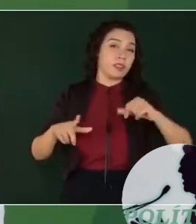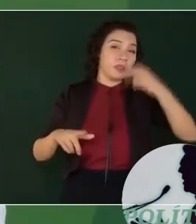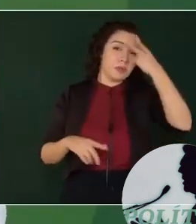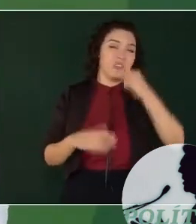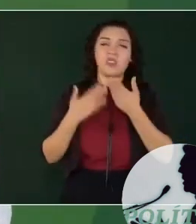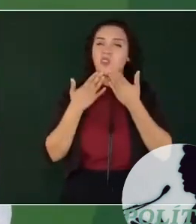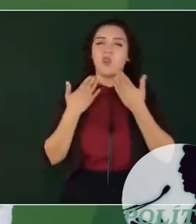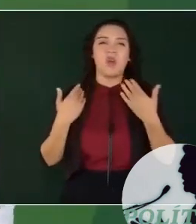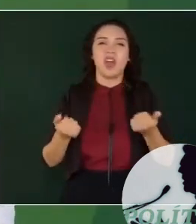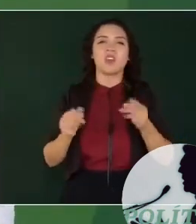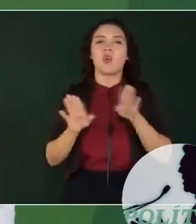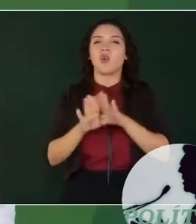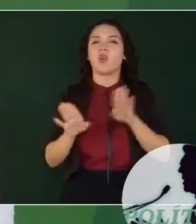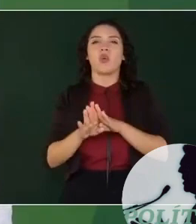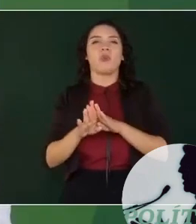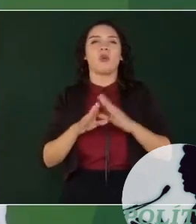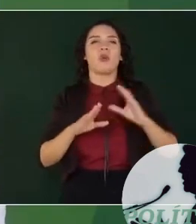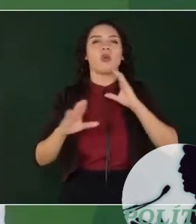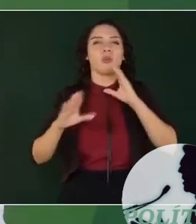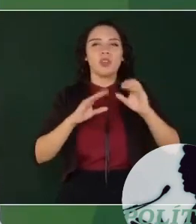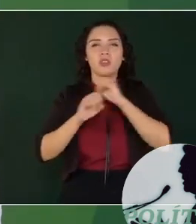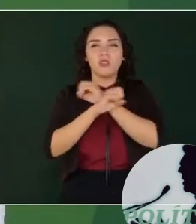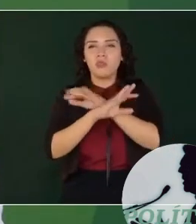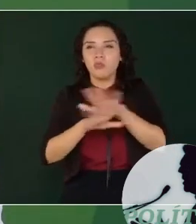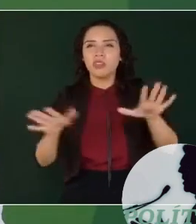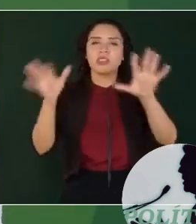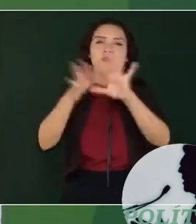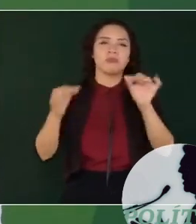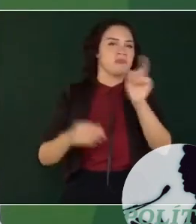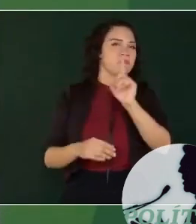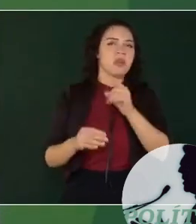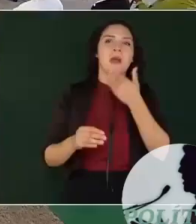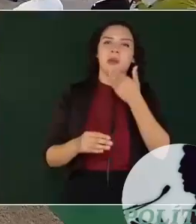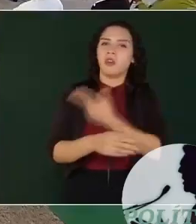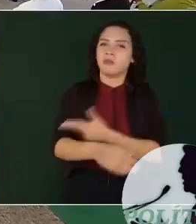no hay medios de información, sino medios de manipulación.